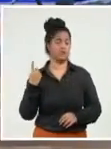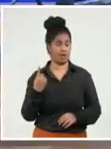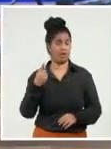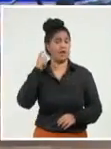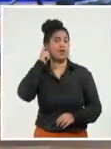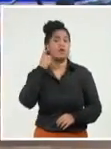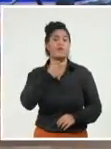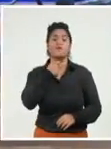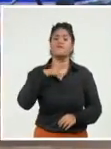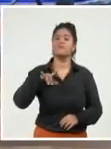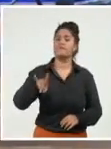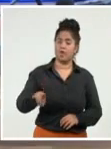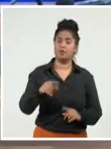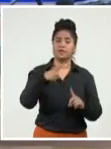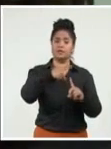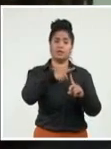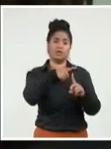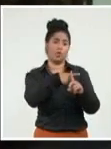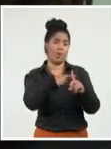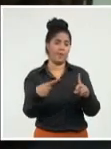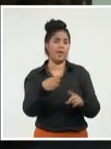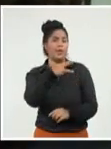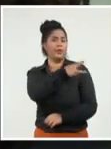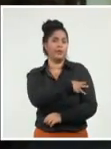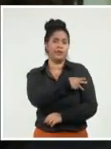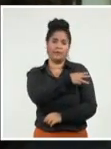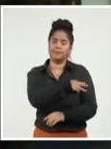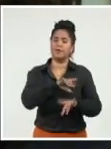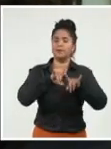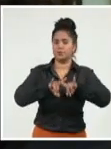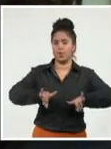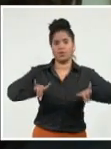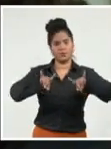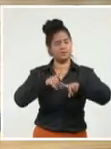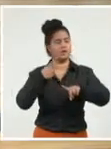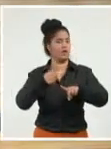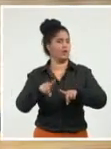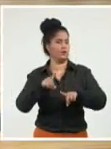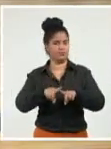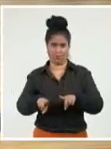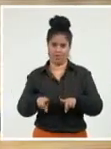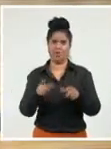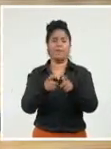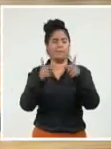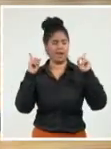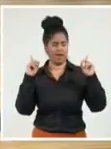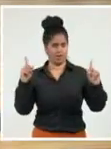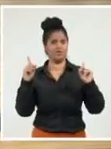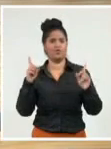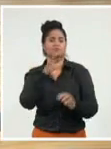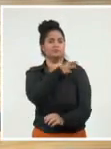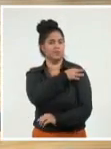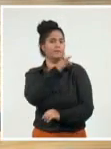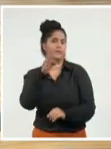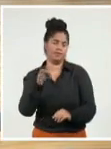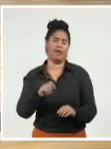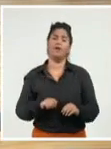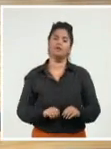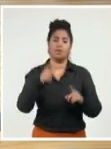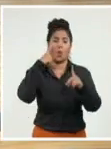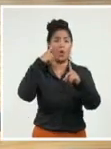Enseñanza Media, otra organización estudiantil con una larga historia. El fin, dijo Díaz-Canel, es seguir el diálogo franco con los